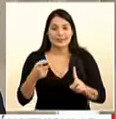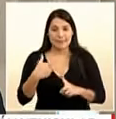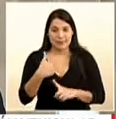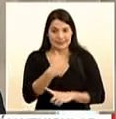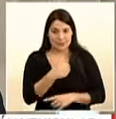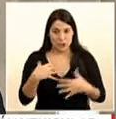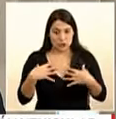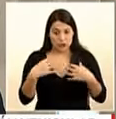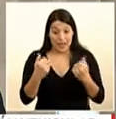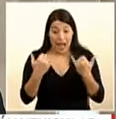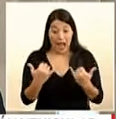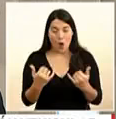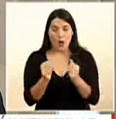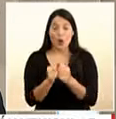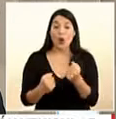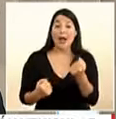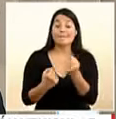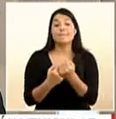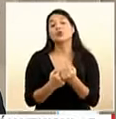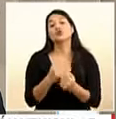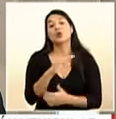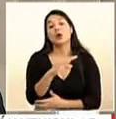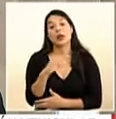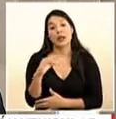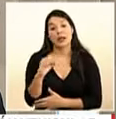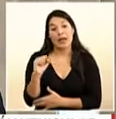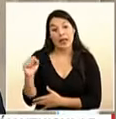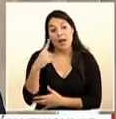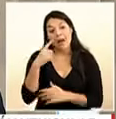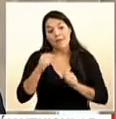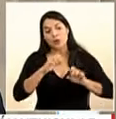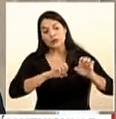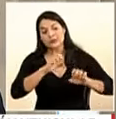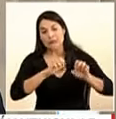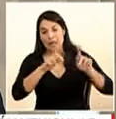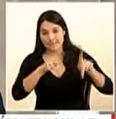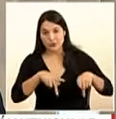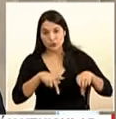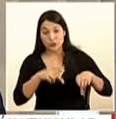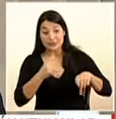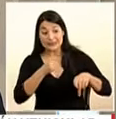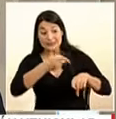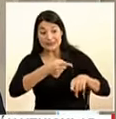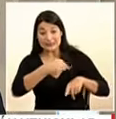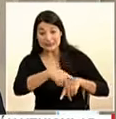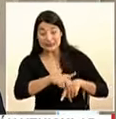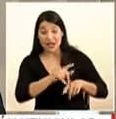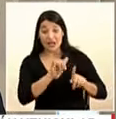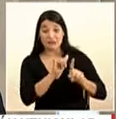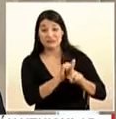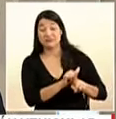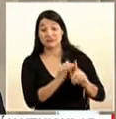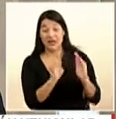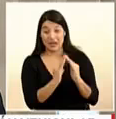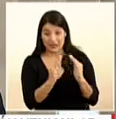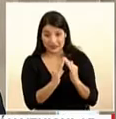apoyo directo de la caja incluso para la valoración clínica de las personas que se están poniendo en una cuarentena o en una esta miento